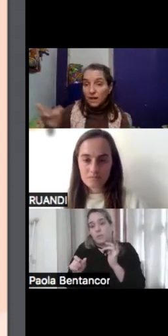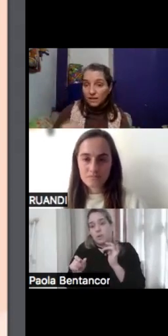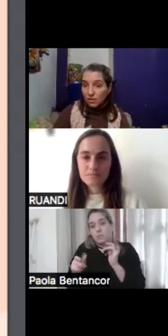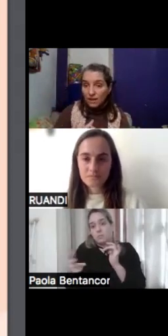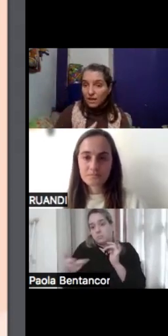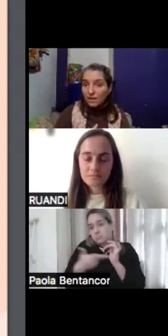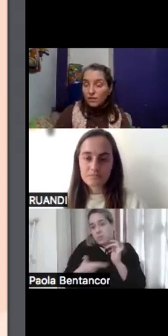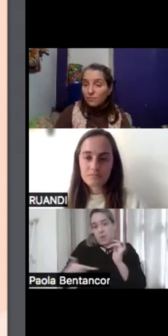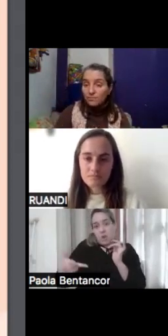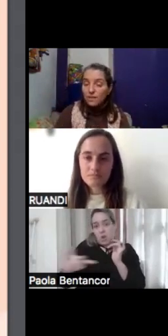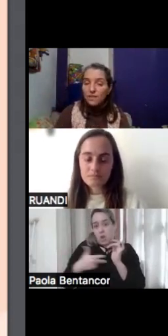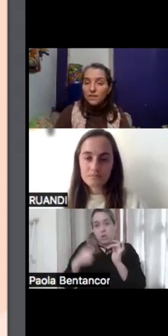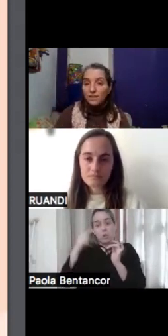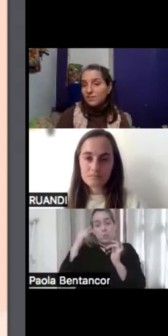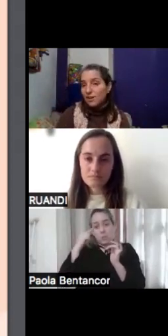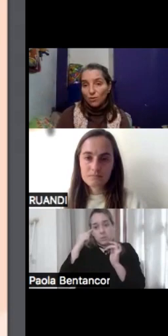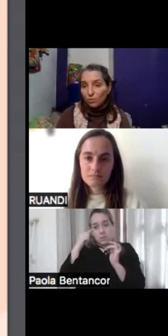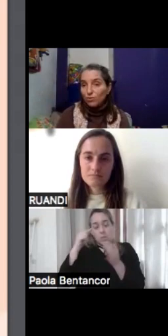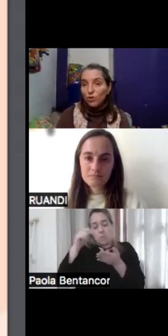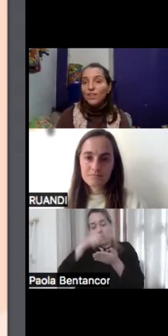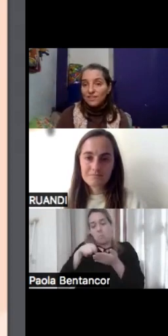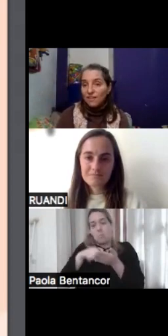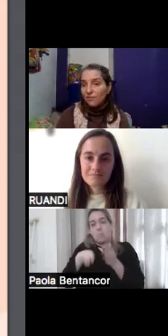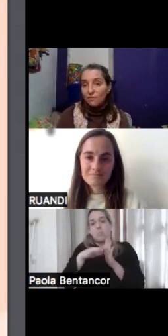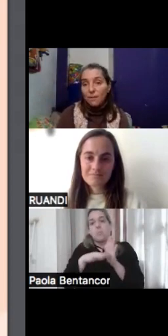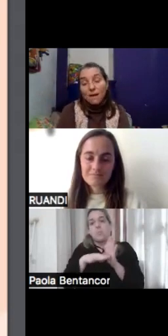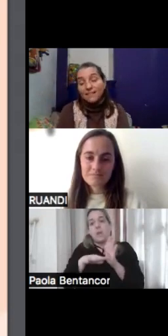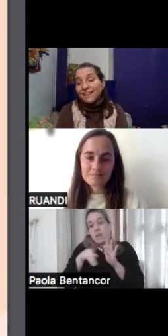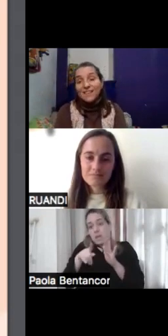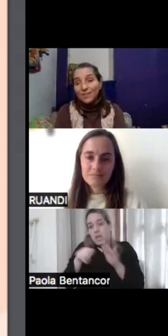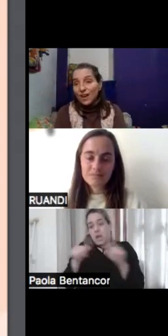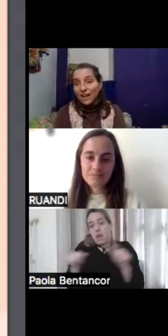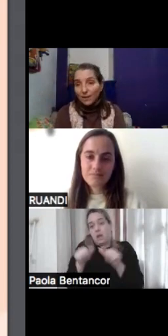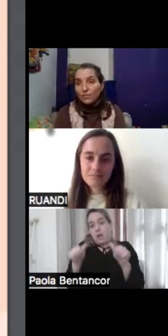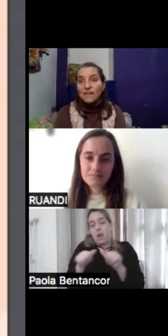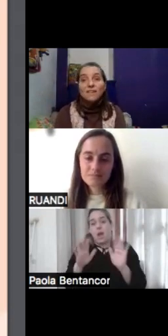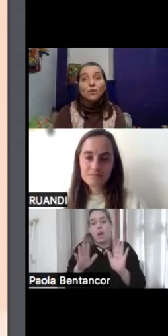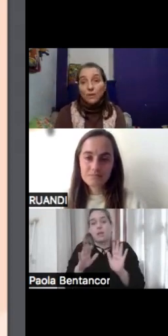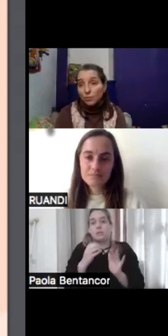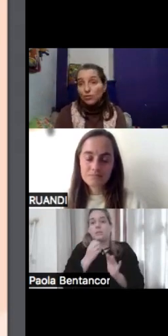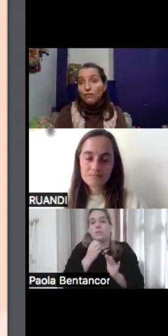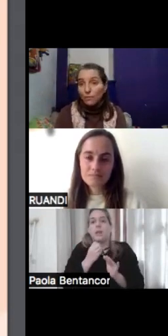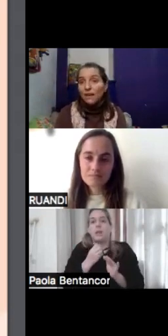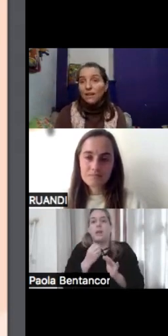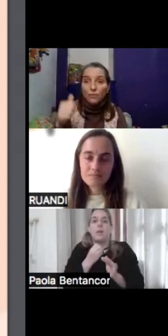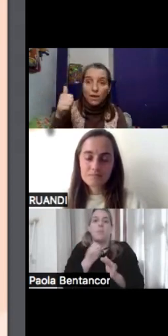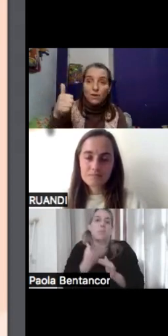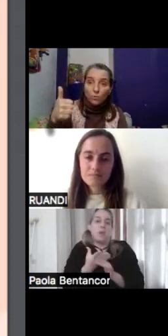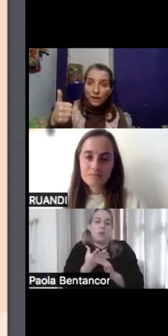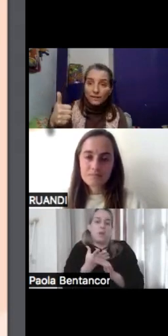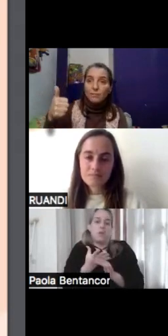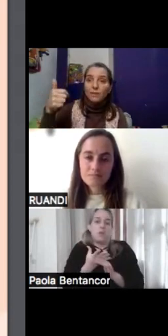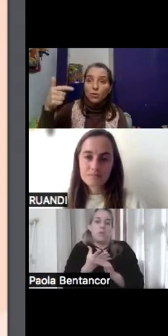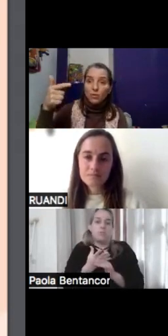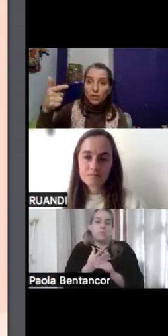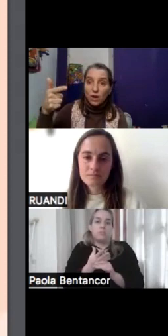el neuroortopedista hizo la indicación y se construyó de esa forma más tradicional, digamos. Ahí sí con un apoyo formal que fue una